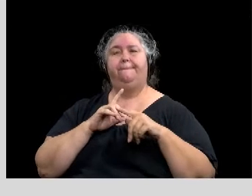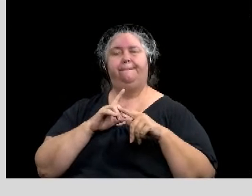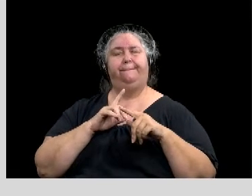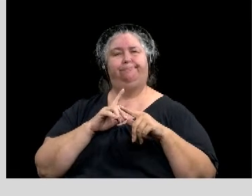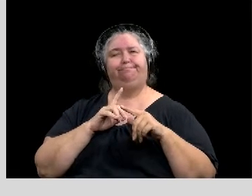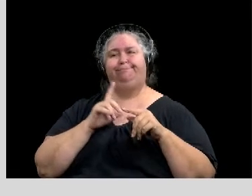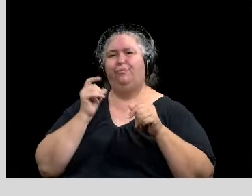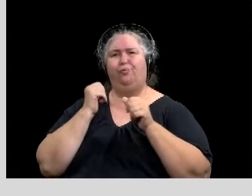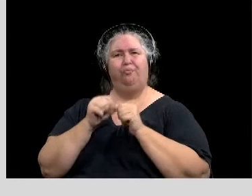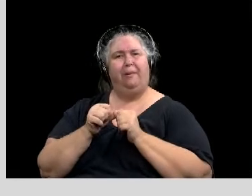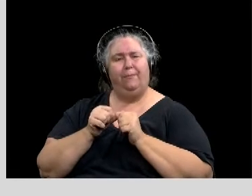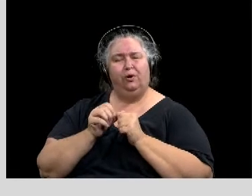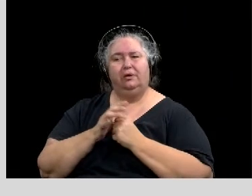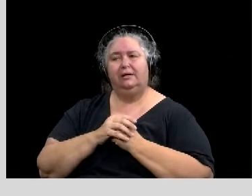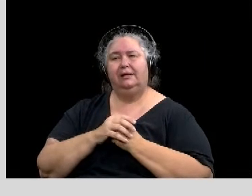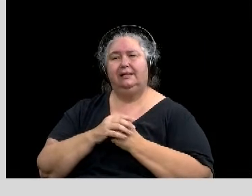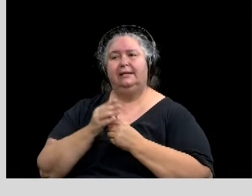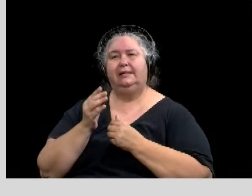baje